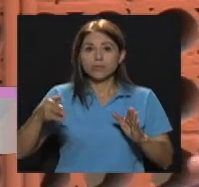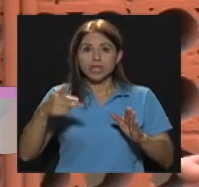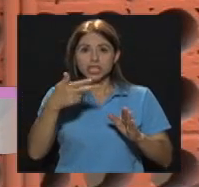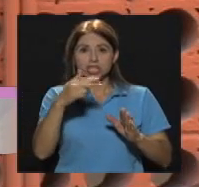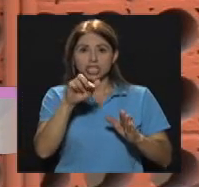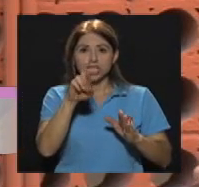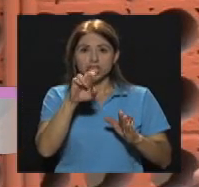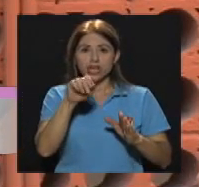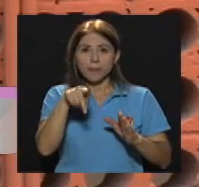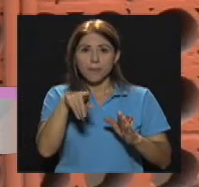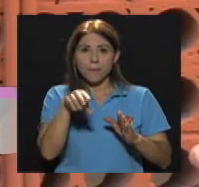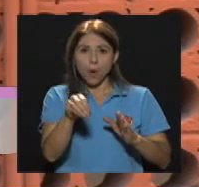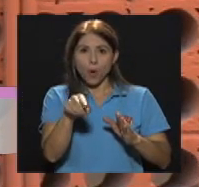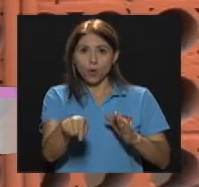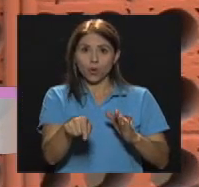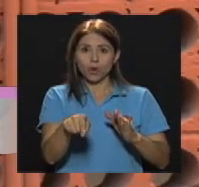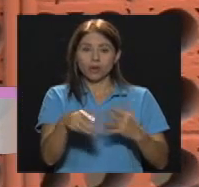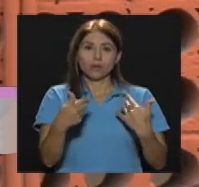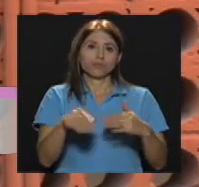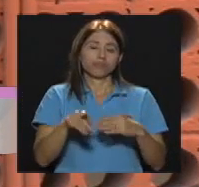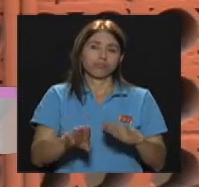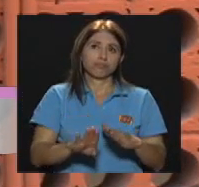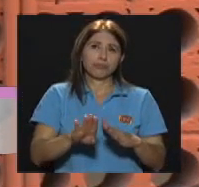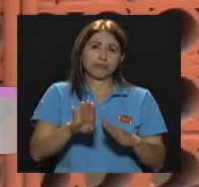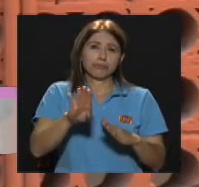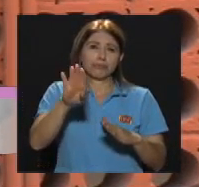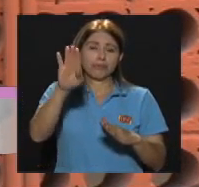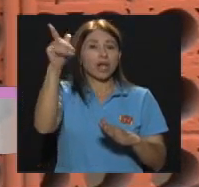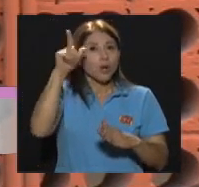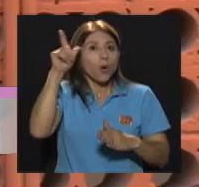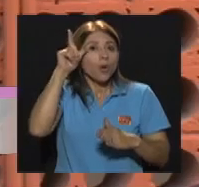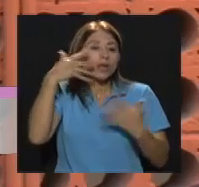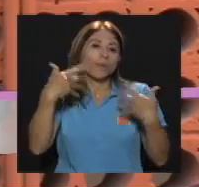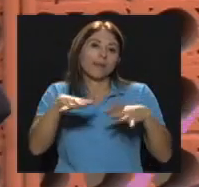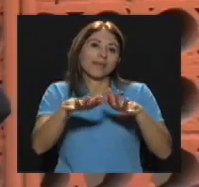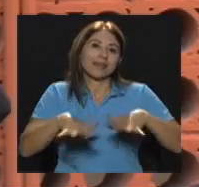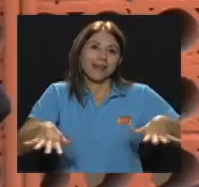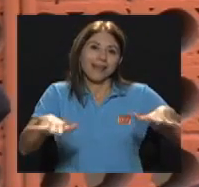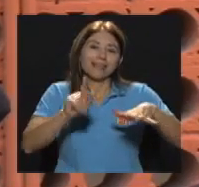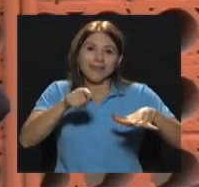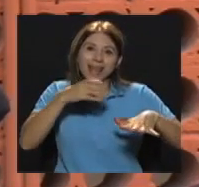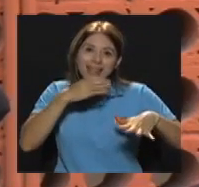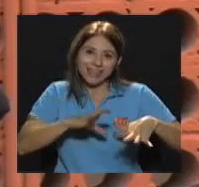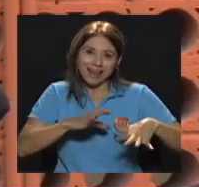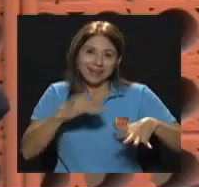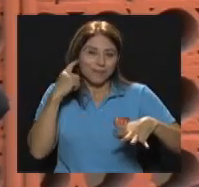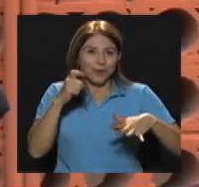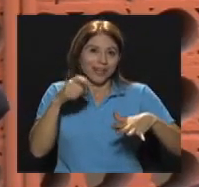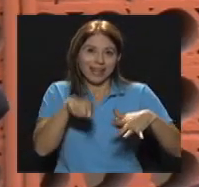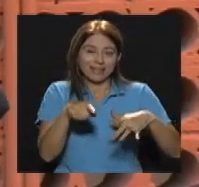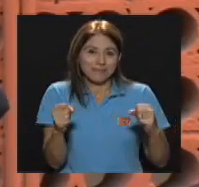2.000 metros sobre el nivel del mar, por supuesto tenemos que calentar el ambiente más bien interior para no sufrir de frío, ¿verdad? Pero aquí